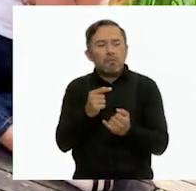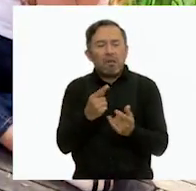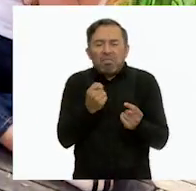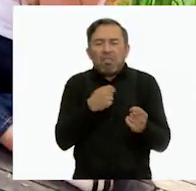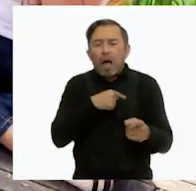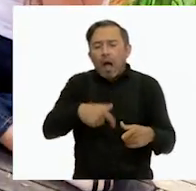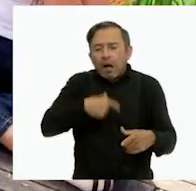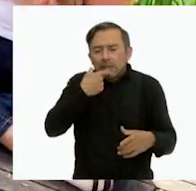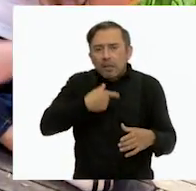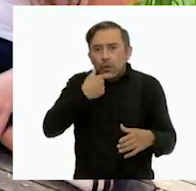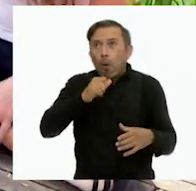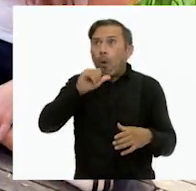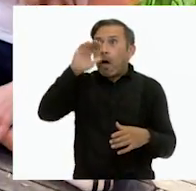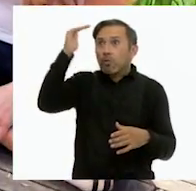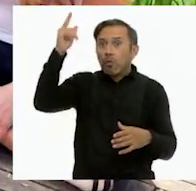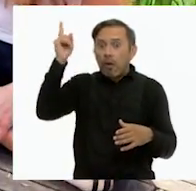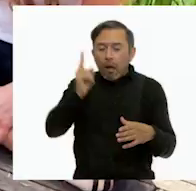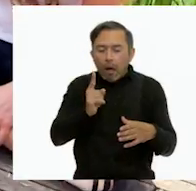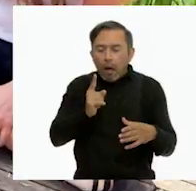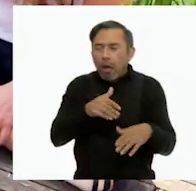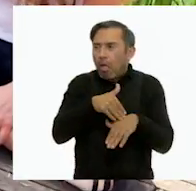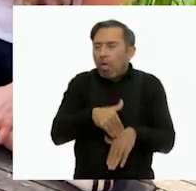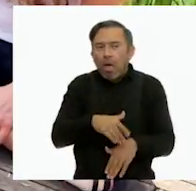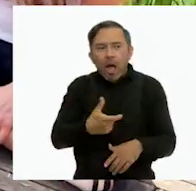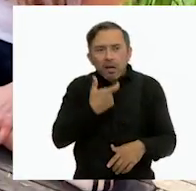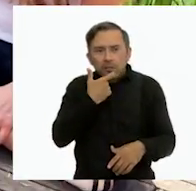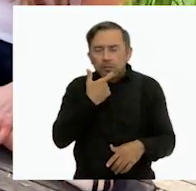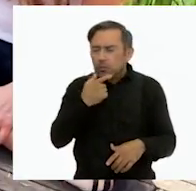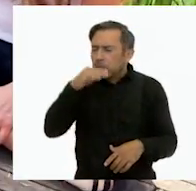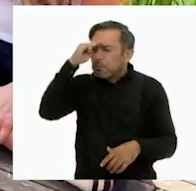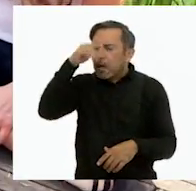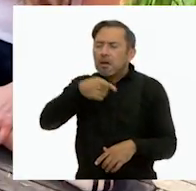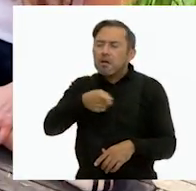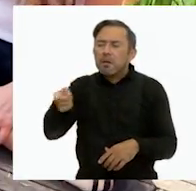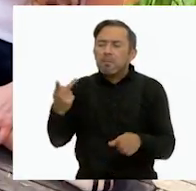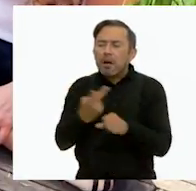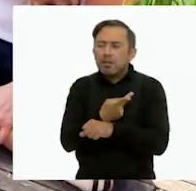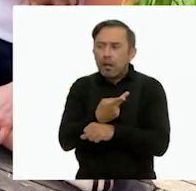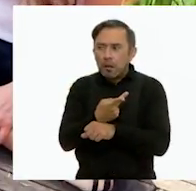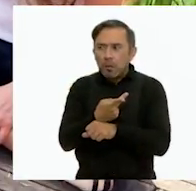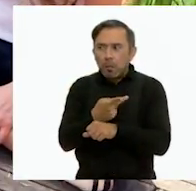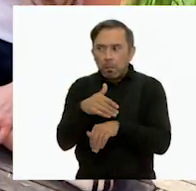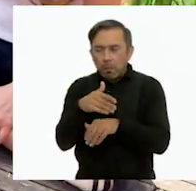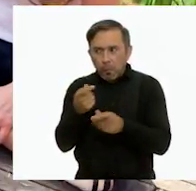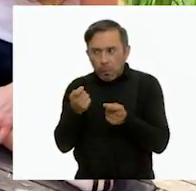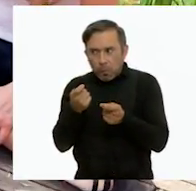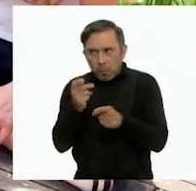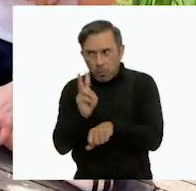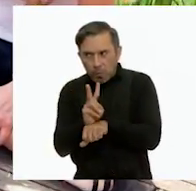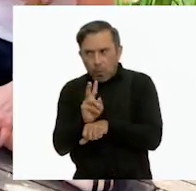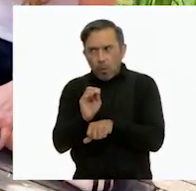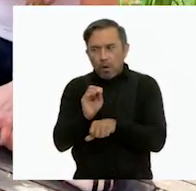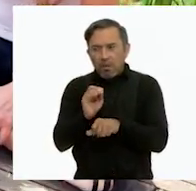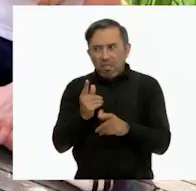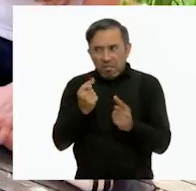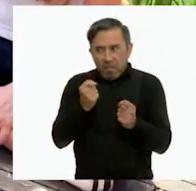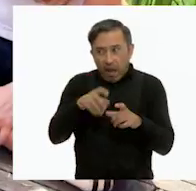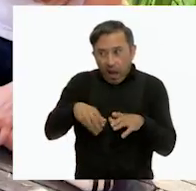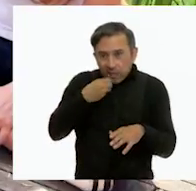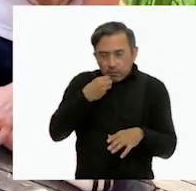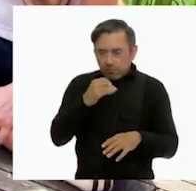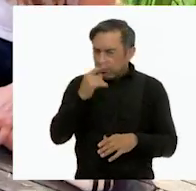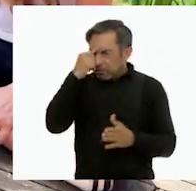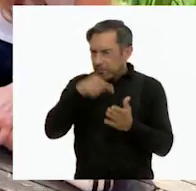galleta y vamos a ver qué pasa. ¿Tú qué crees que pase, Sofi? Van a agarrar. ¿Crees que agarren? Yo también creo que algunos niños van a agarrar